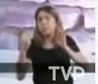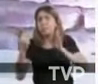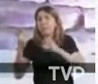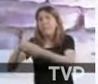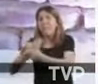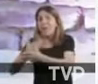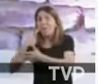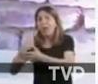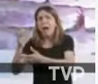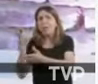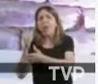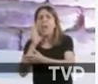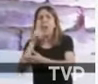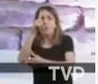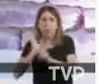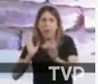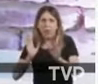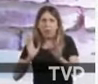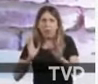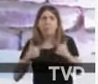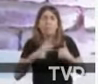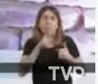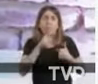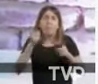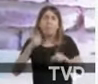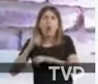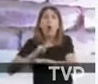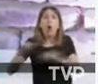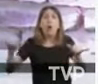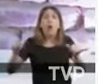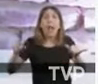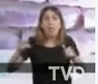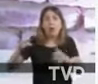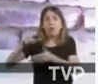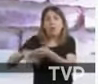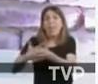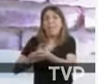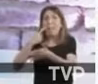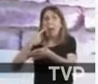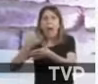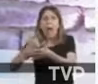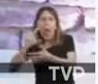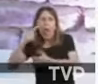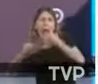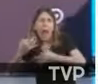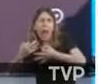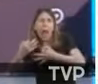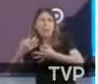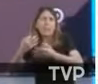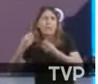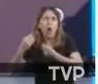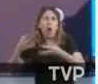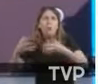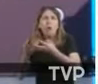me parece que cuando en el comunicado, que bien marca Martín, hay un diagnóstico del personal del fondo, del staff